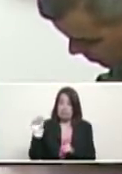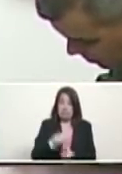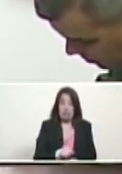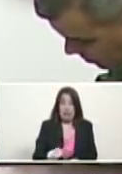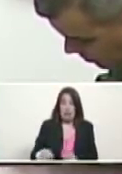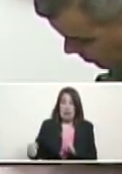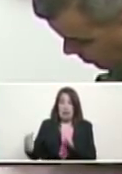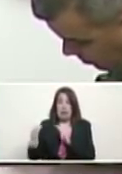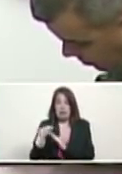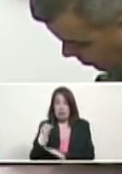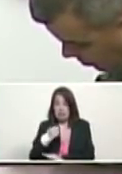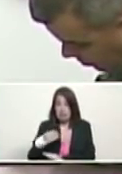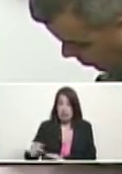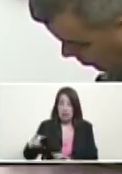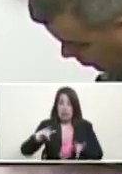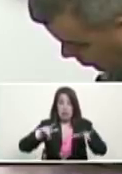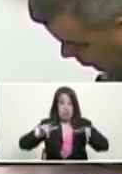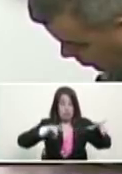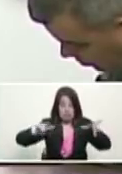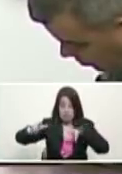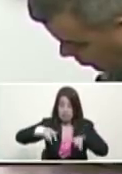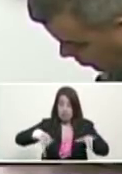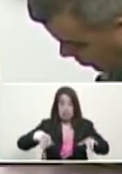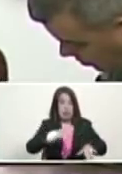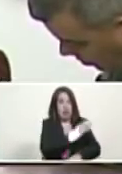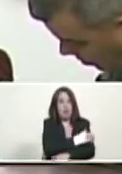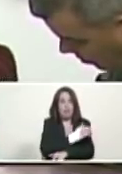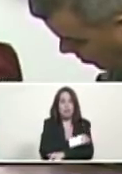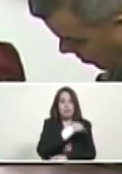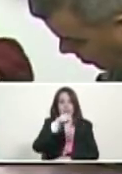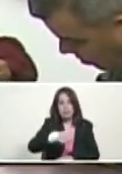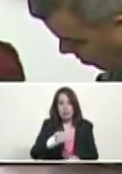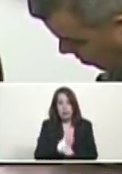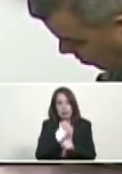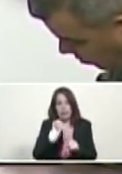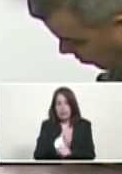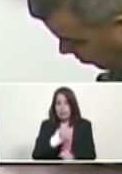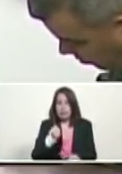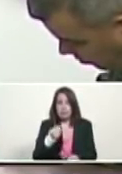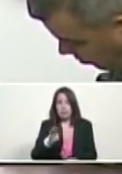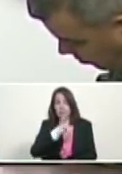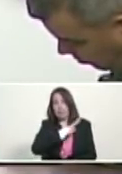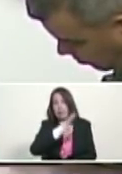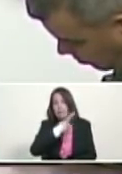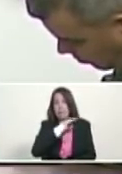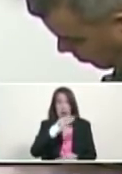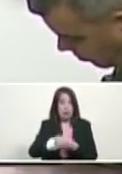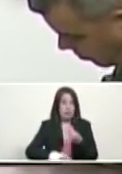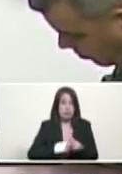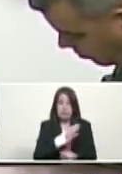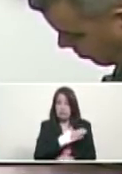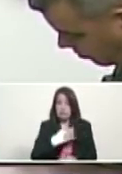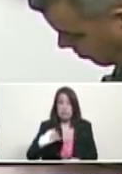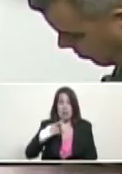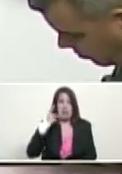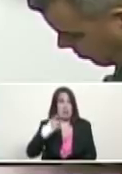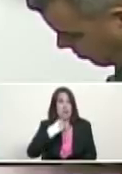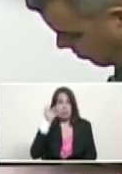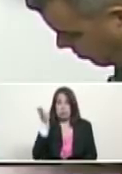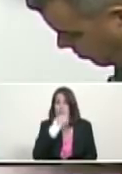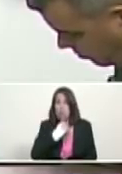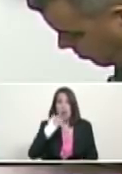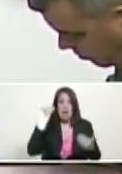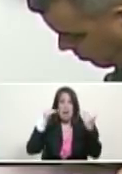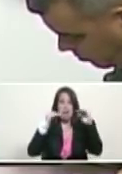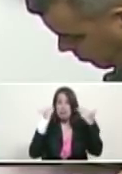y la barbarie de sus títeres internos, sus payasos internos, que son capaces de hacer lo que sea porque creen que la política no tiene ética y no